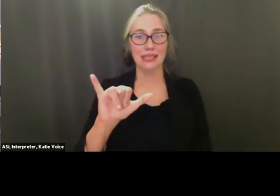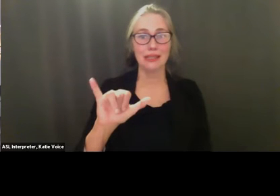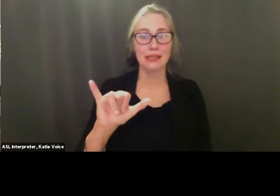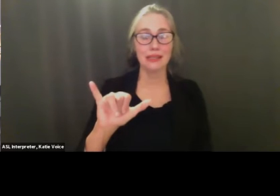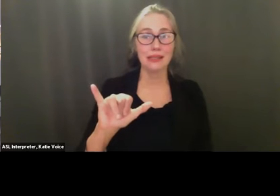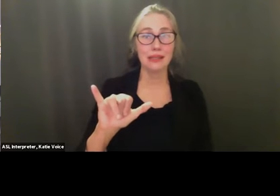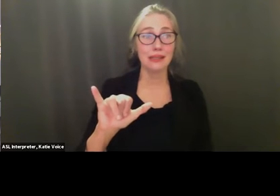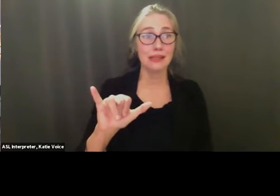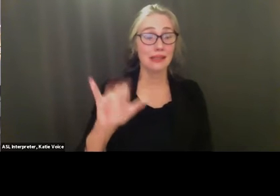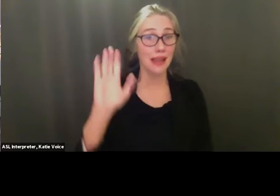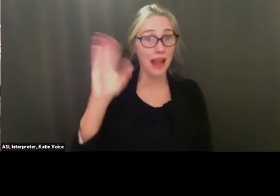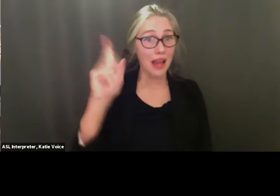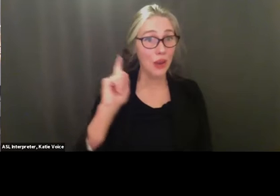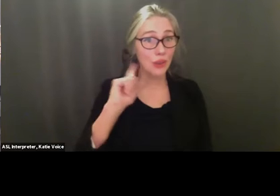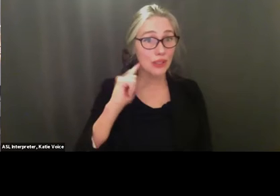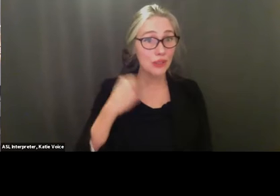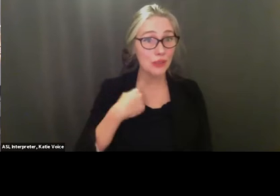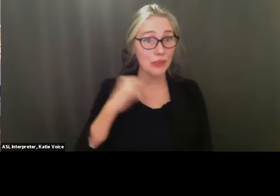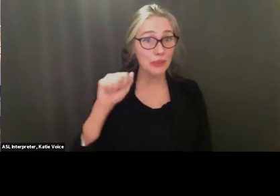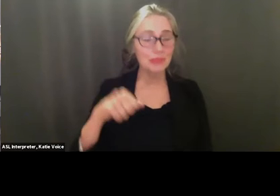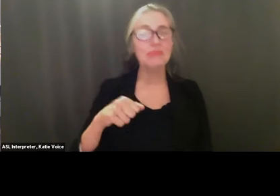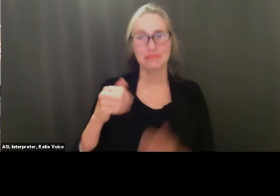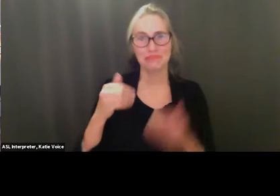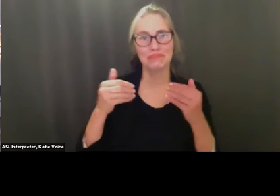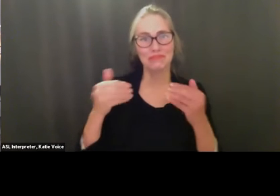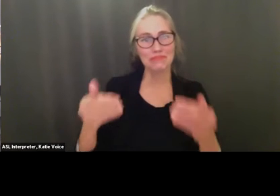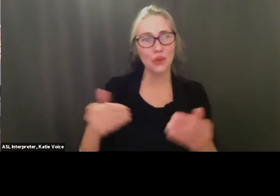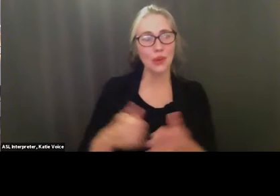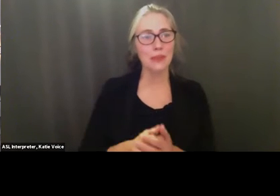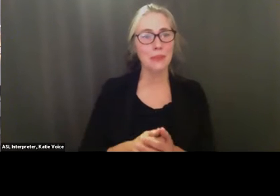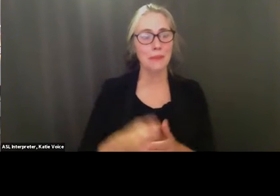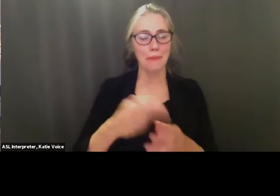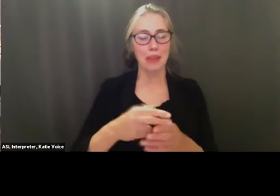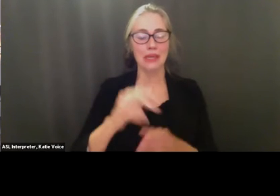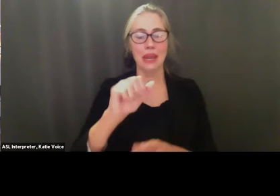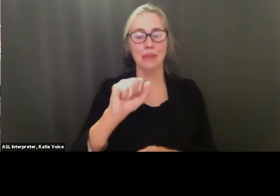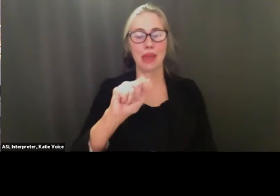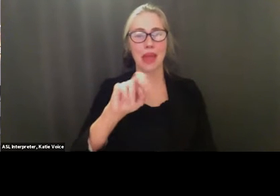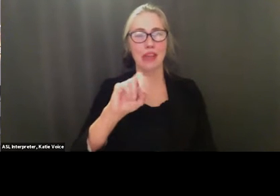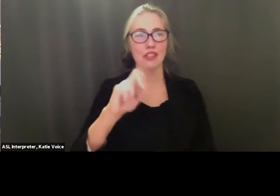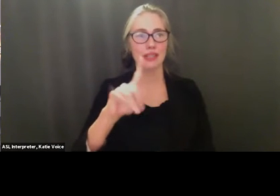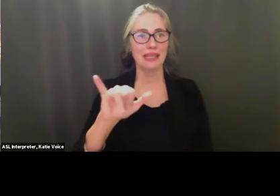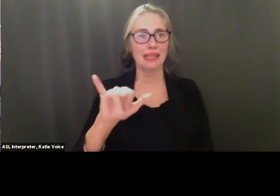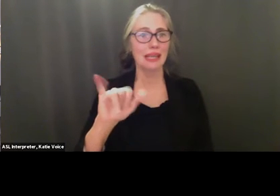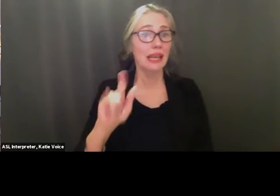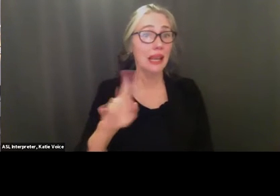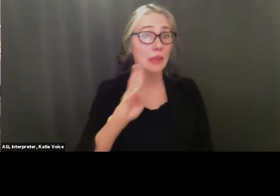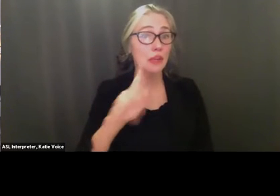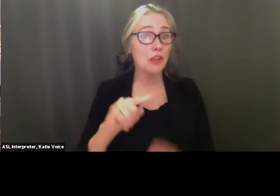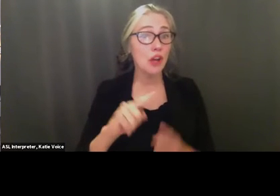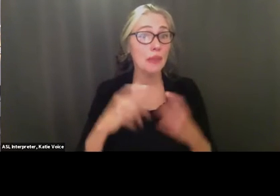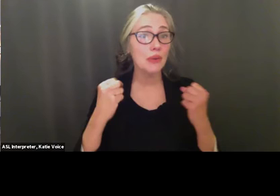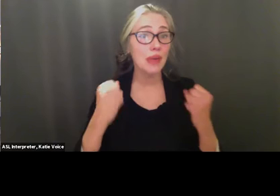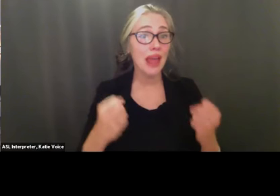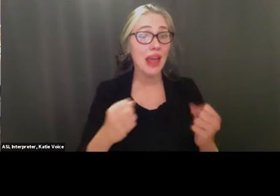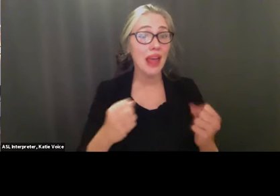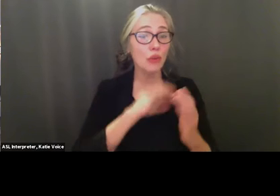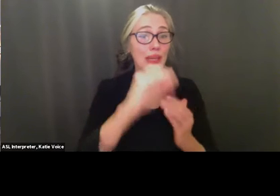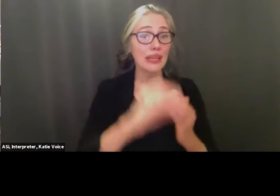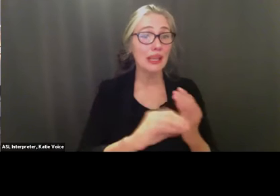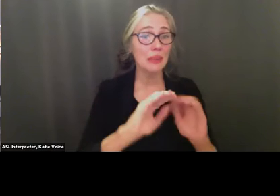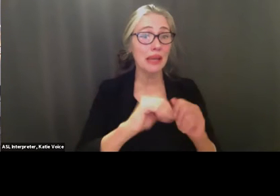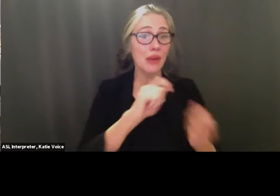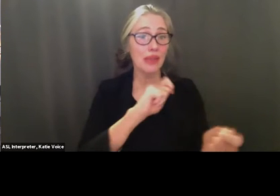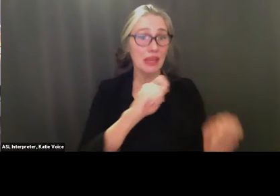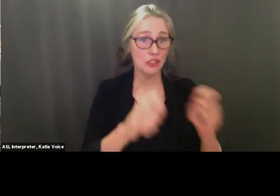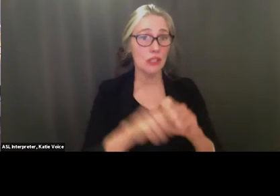Hola, ¿me pueden escuchar? Sí, adelante. Yo soy Asher Tagnot y voy a hablar sobre el